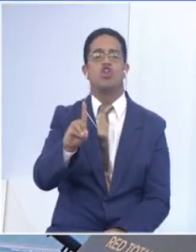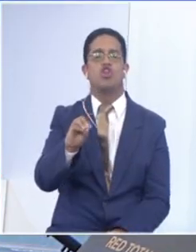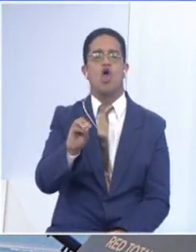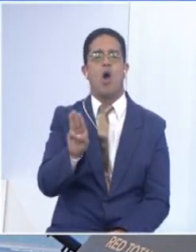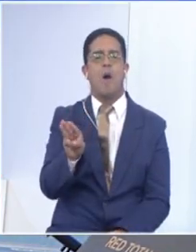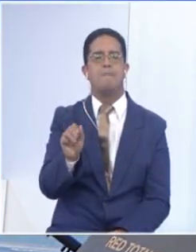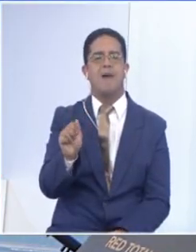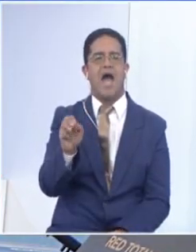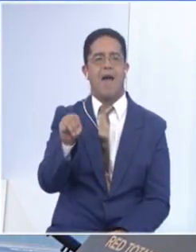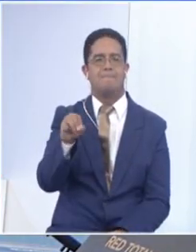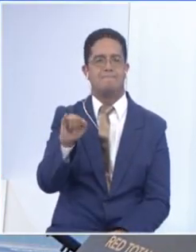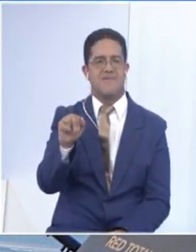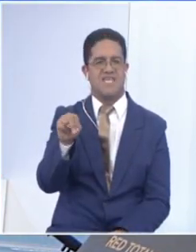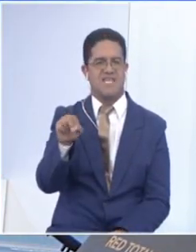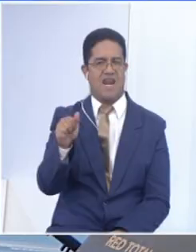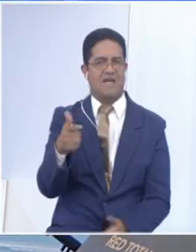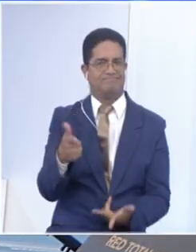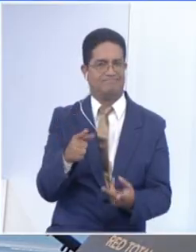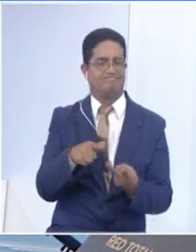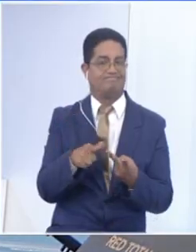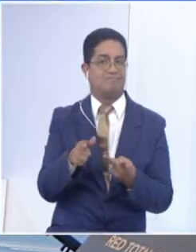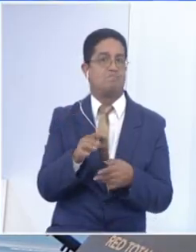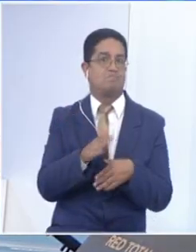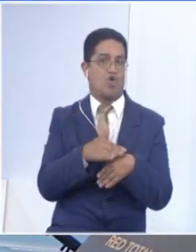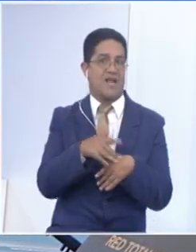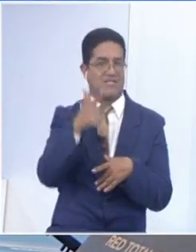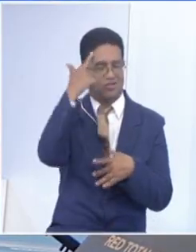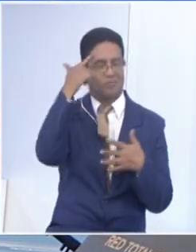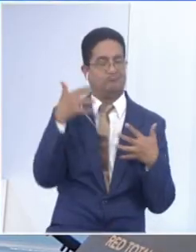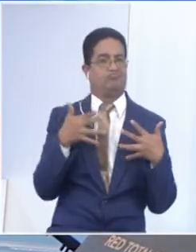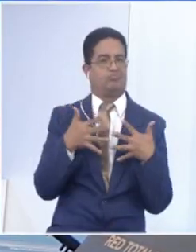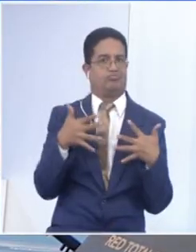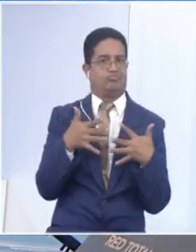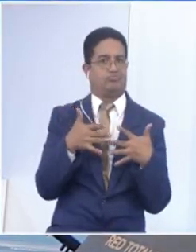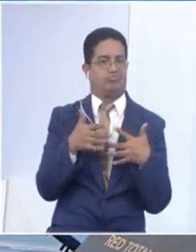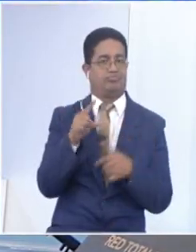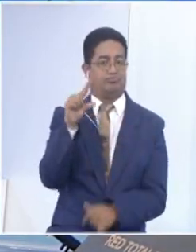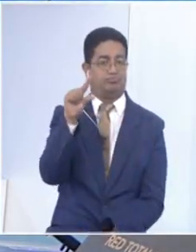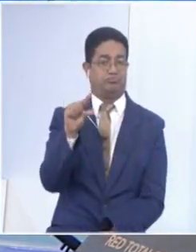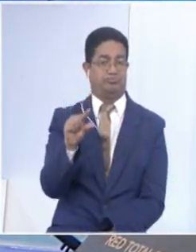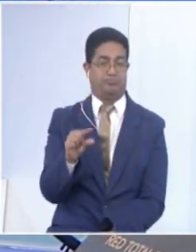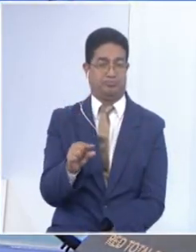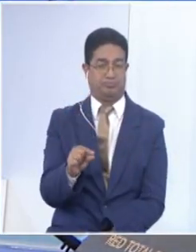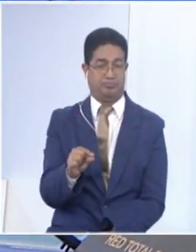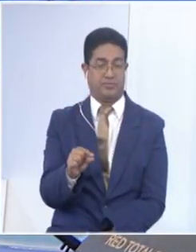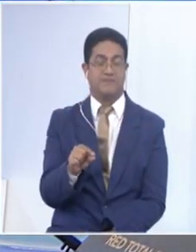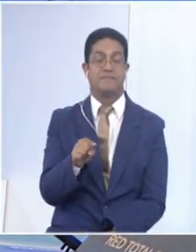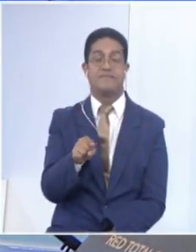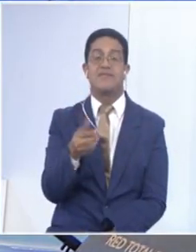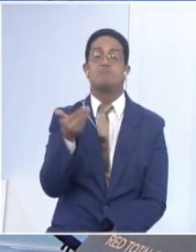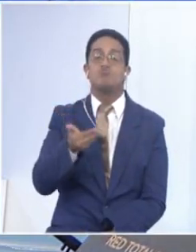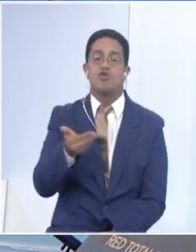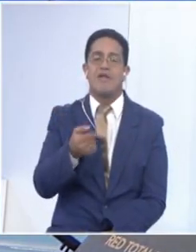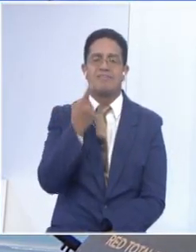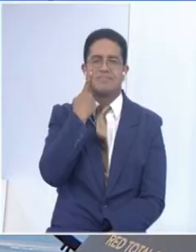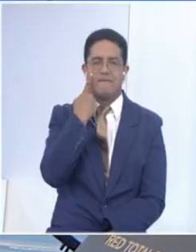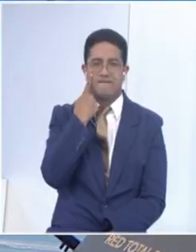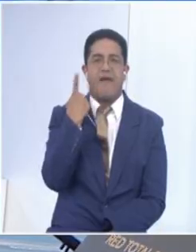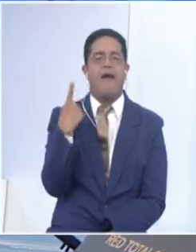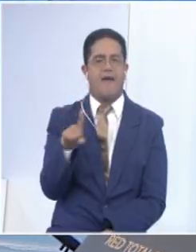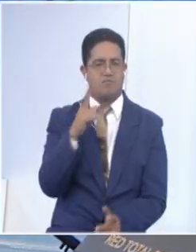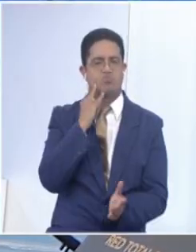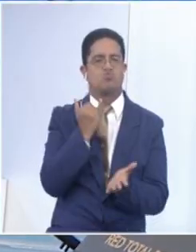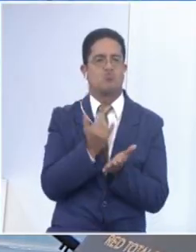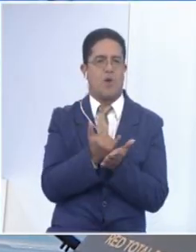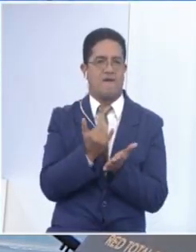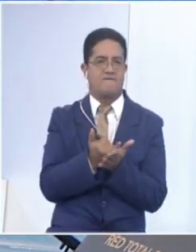van acompañadas de una alteración de los neurotransmisores. Y es importante reconocer que sí hay pruebas, lo